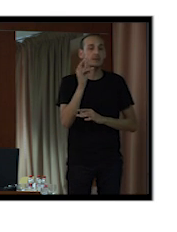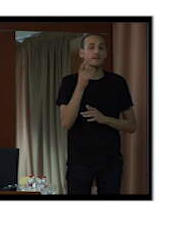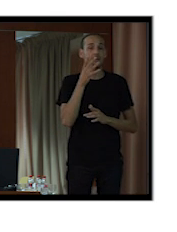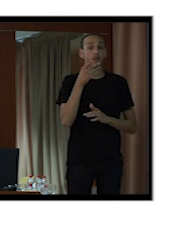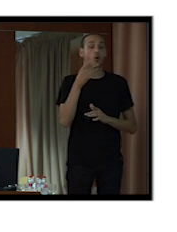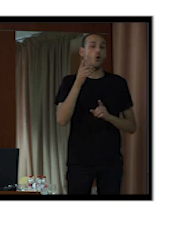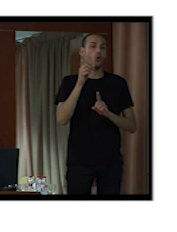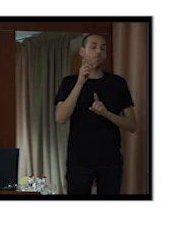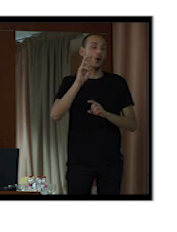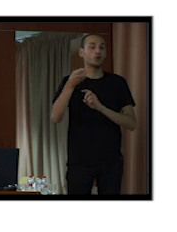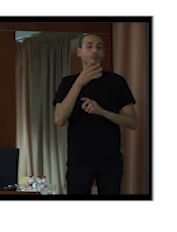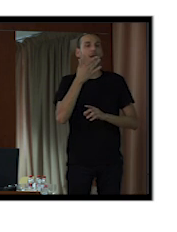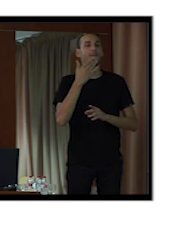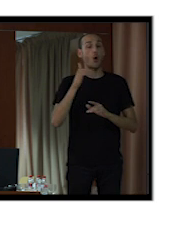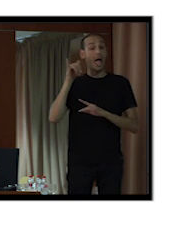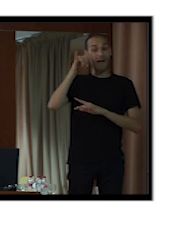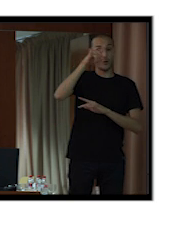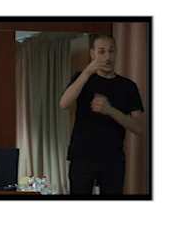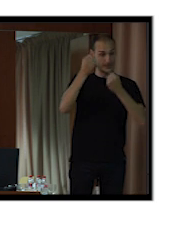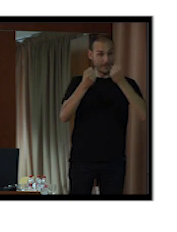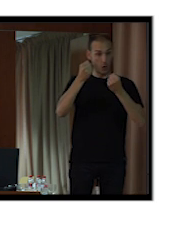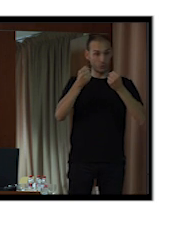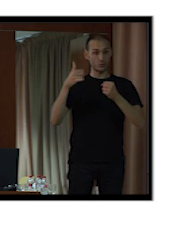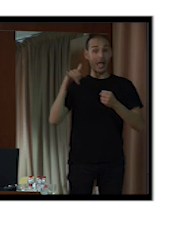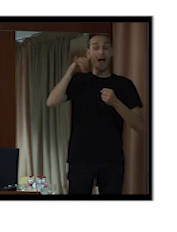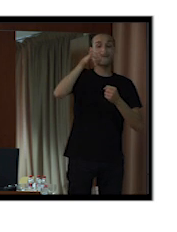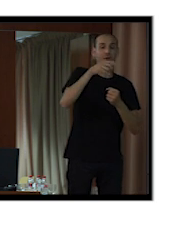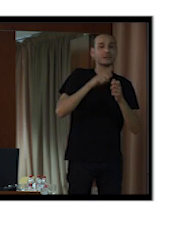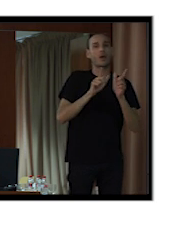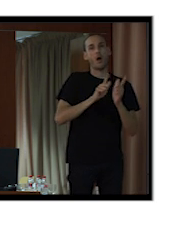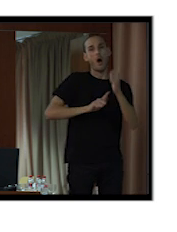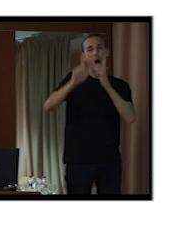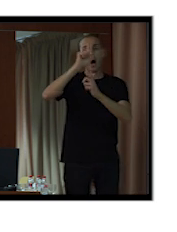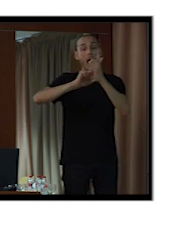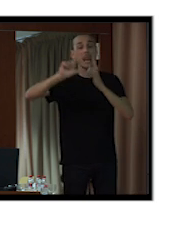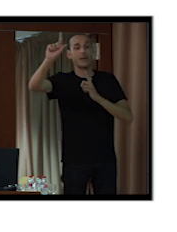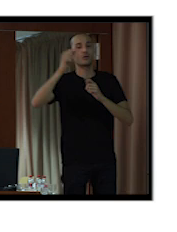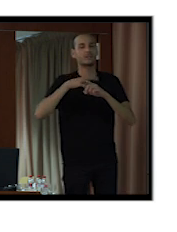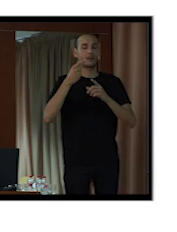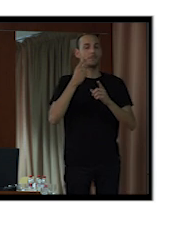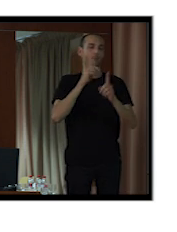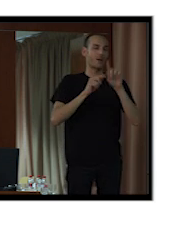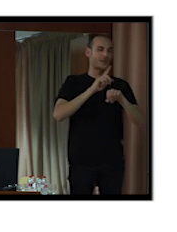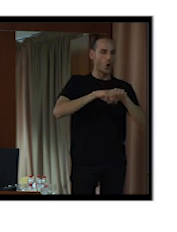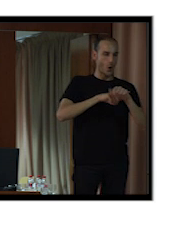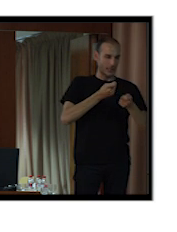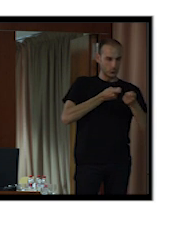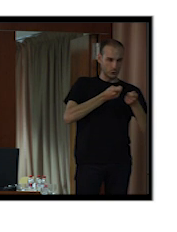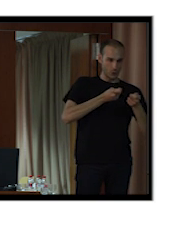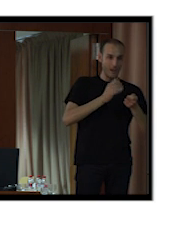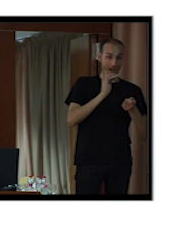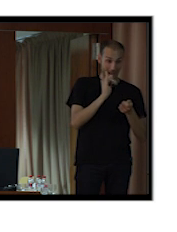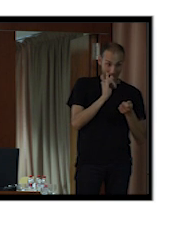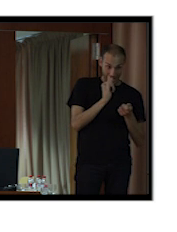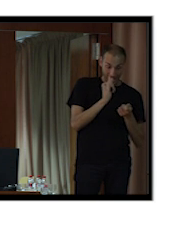fase de sueño, los pilotos. Ahora está muy de moda por otros temas, pero los pilotos que suelen tener jet lag, la actigrafía nos lo mide. Existe estudio